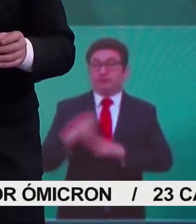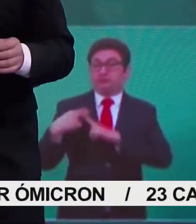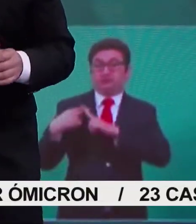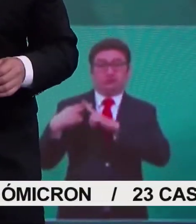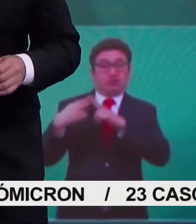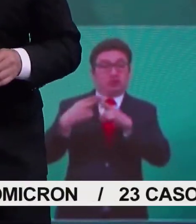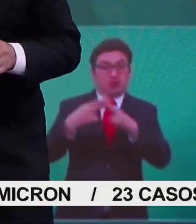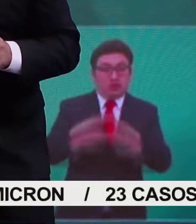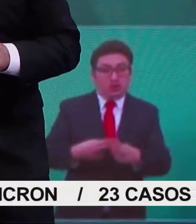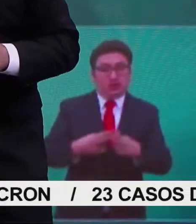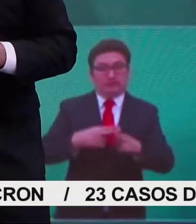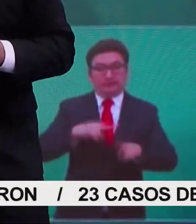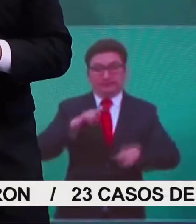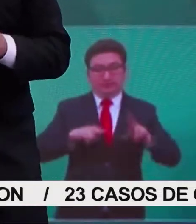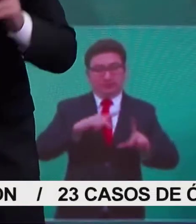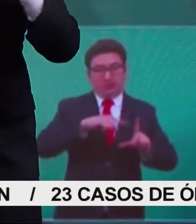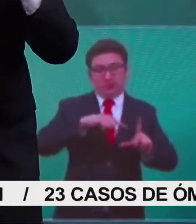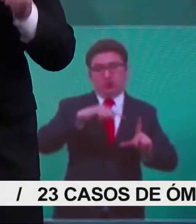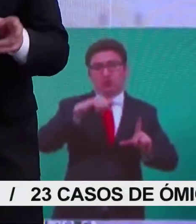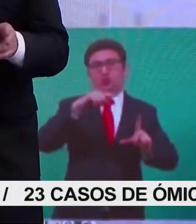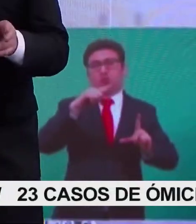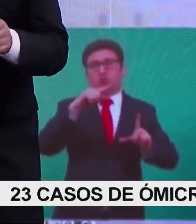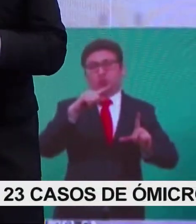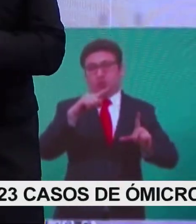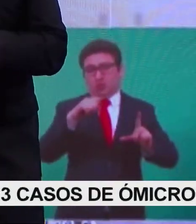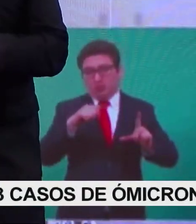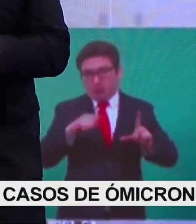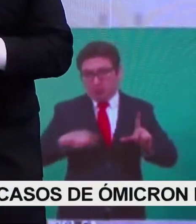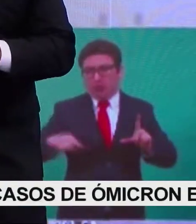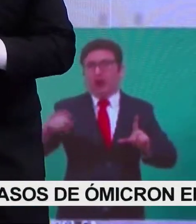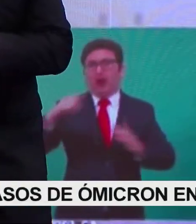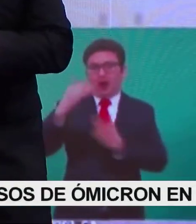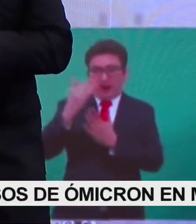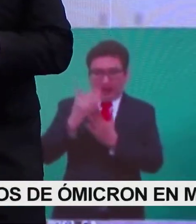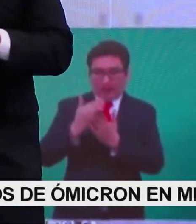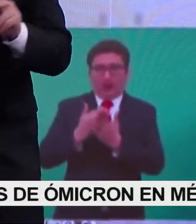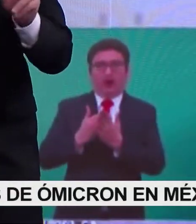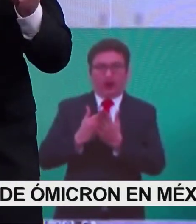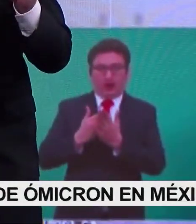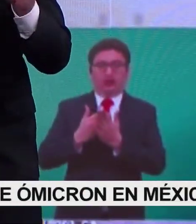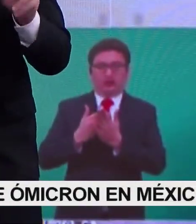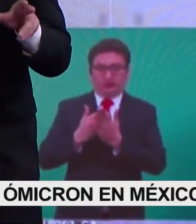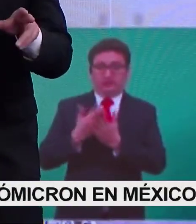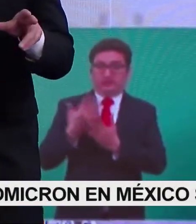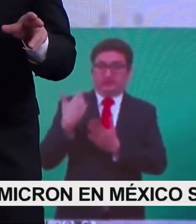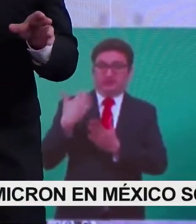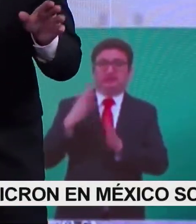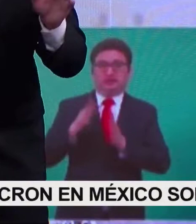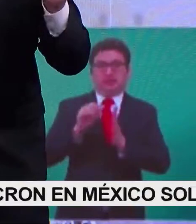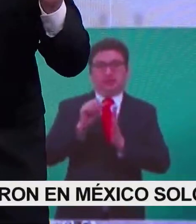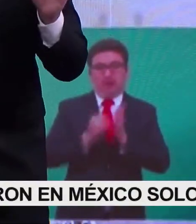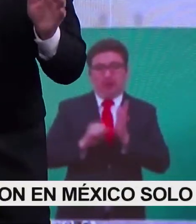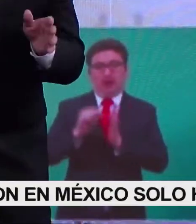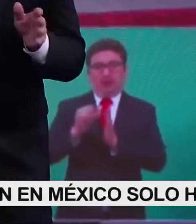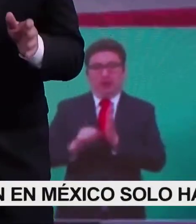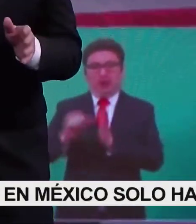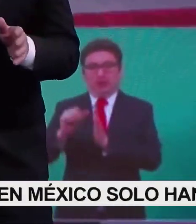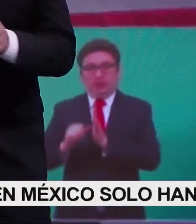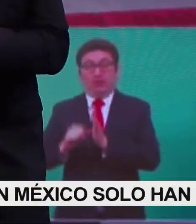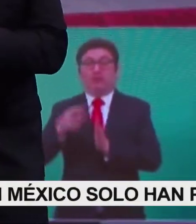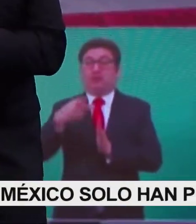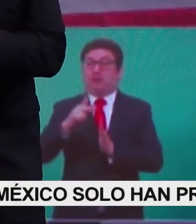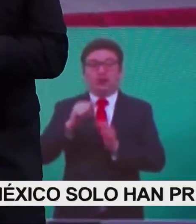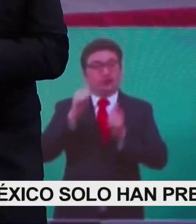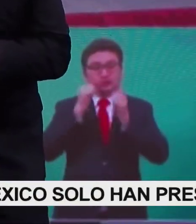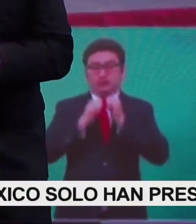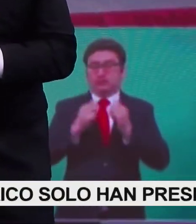una evaluación de la gestión del subsecretario de Salud y responsable directamente designado por el presidente para enfrentar la pandemia. Solamente